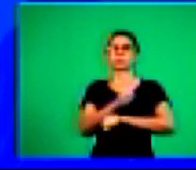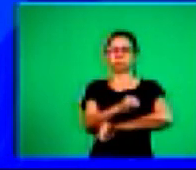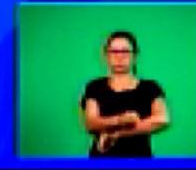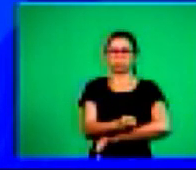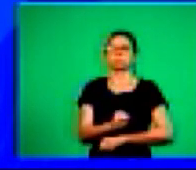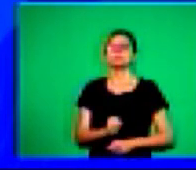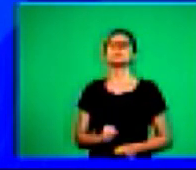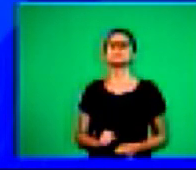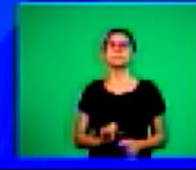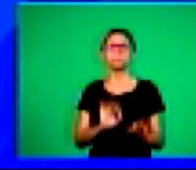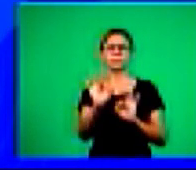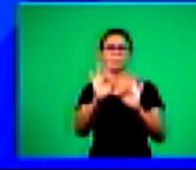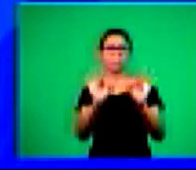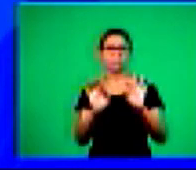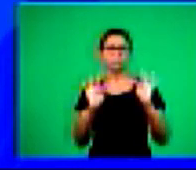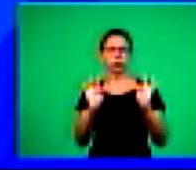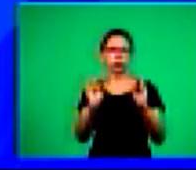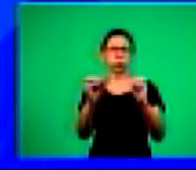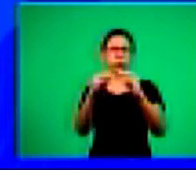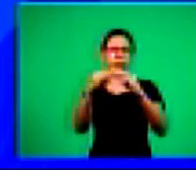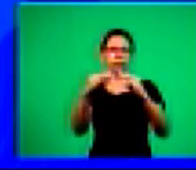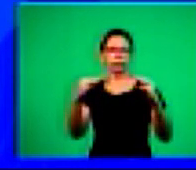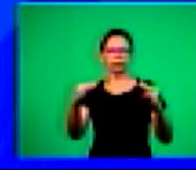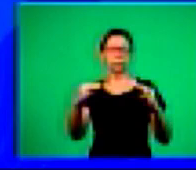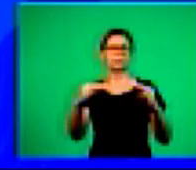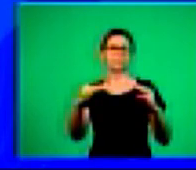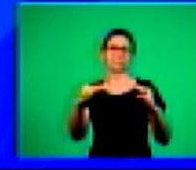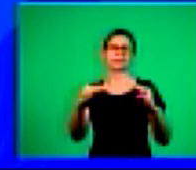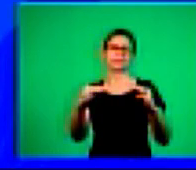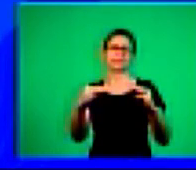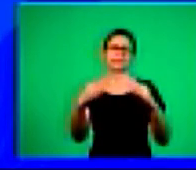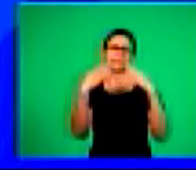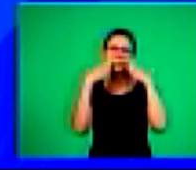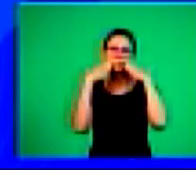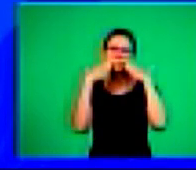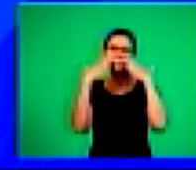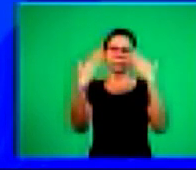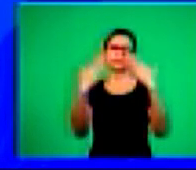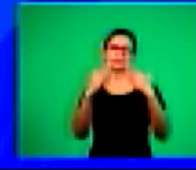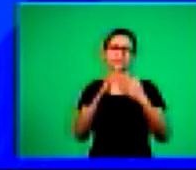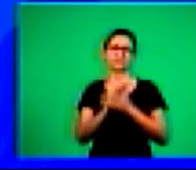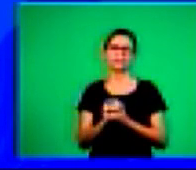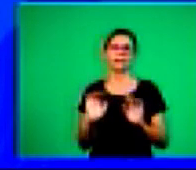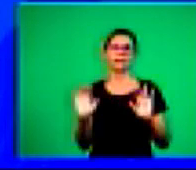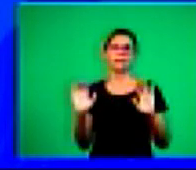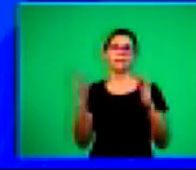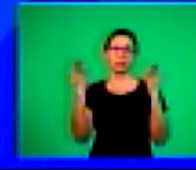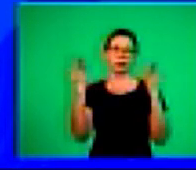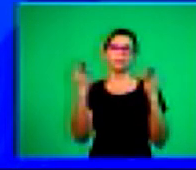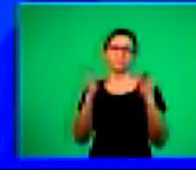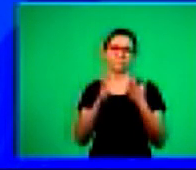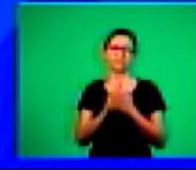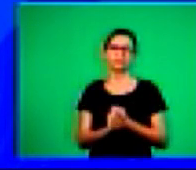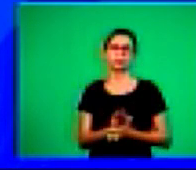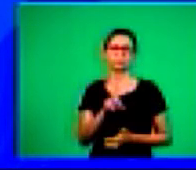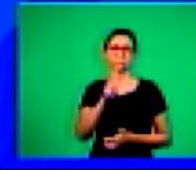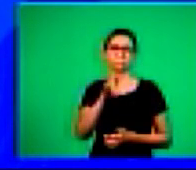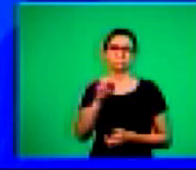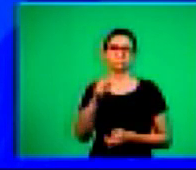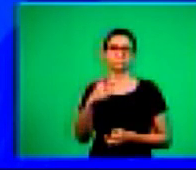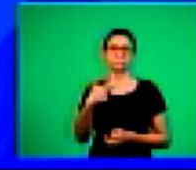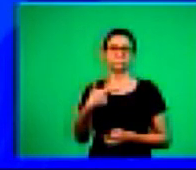trabajando en el sentido de preparar el lugar para la transmisión de este gran evento del próximo 24 de